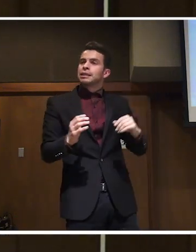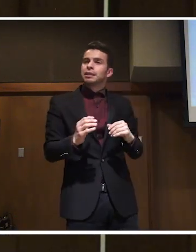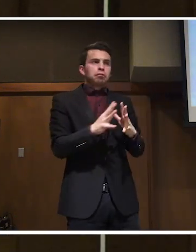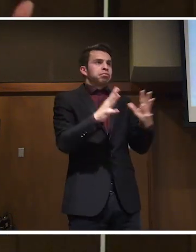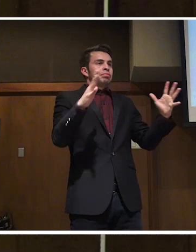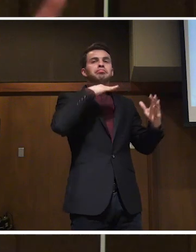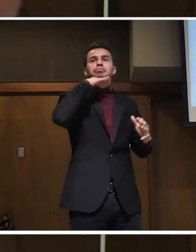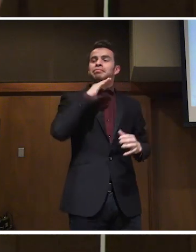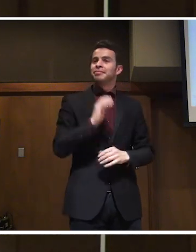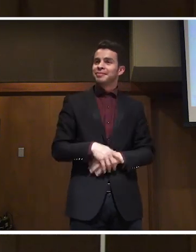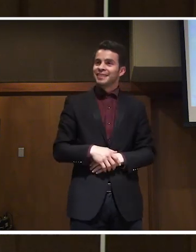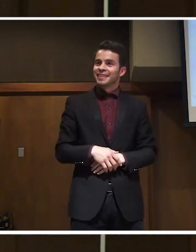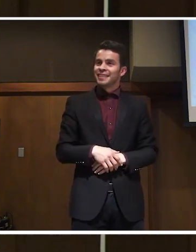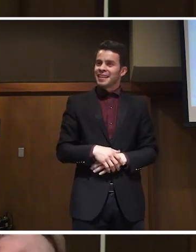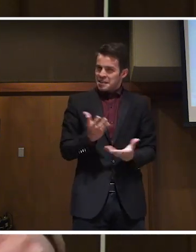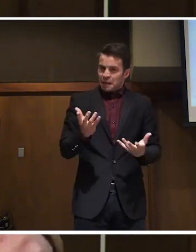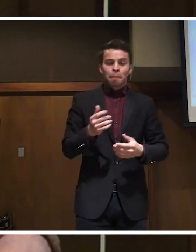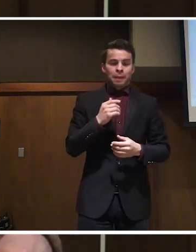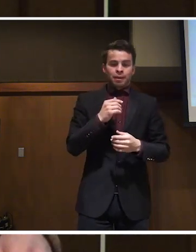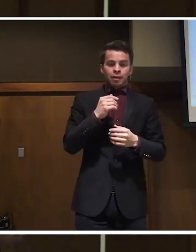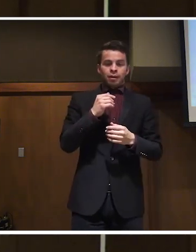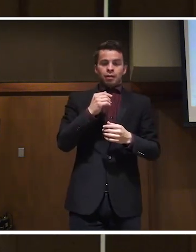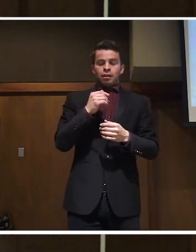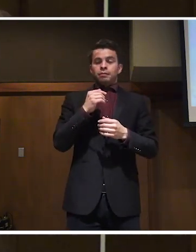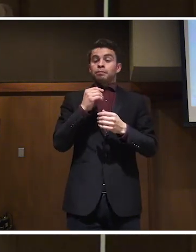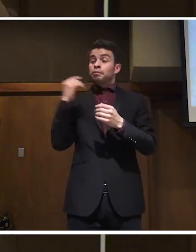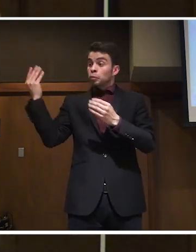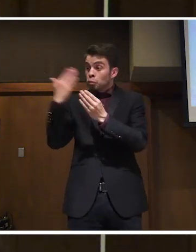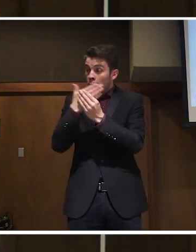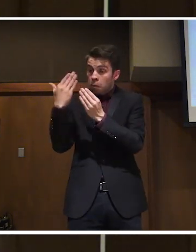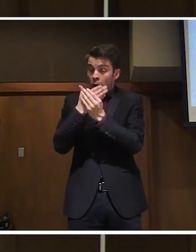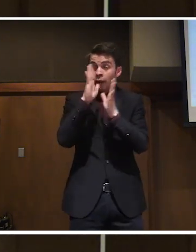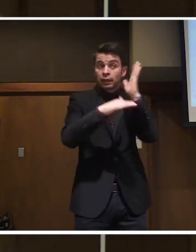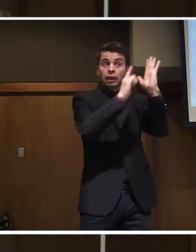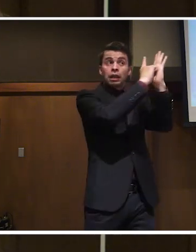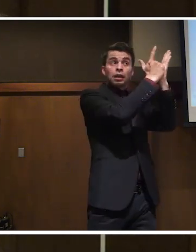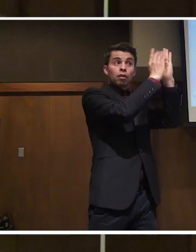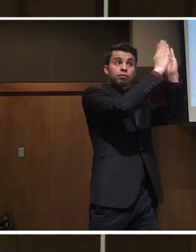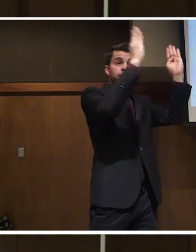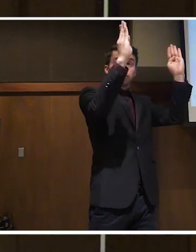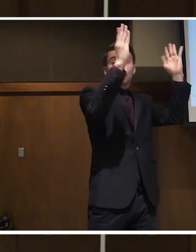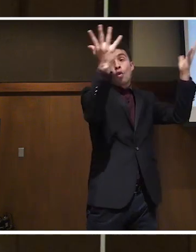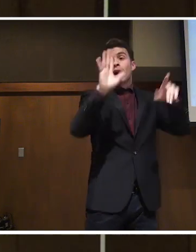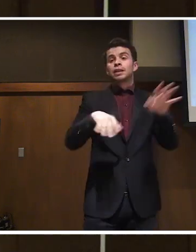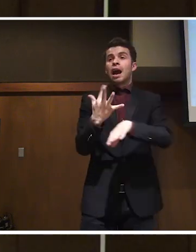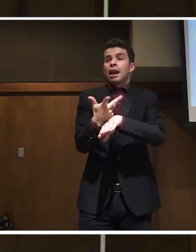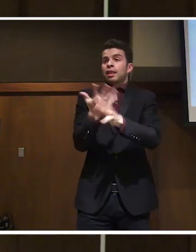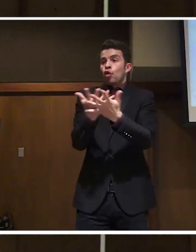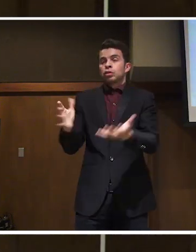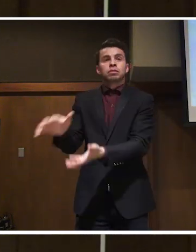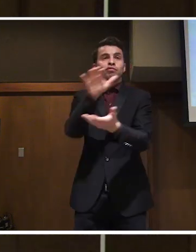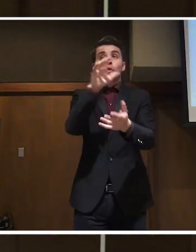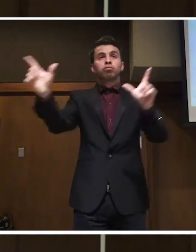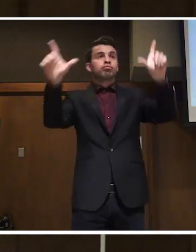que, siguiendo esa rutina variada, eran a veces de libros, a veces eran de obras de arte y a veces